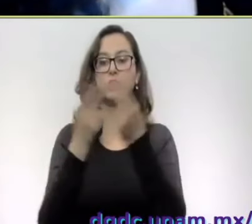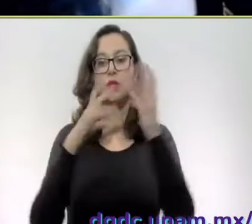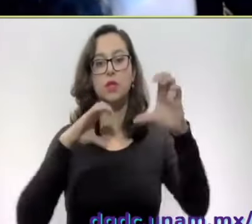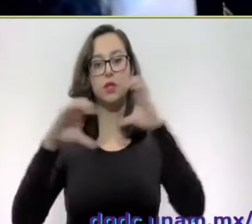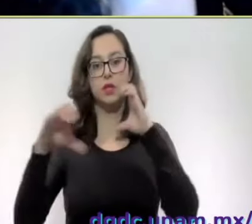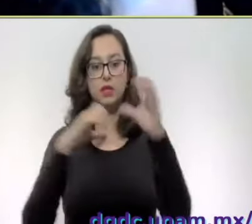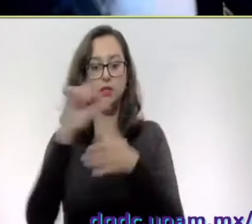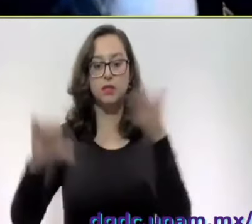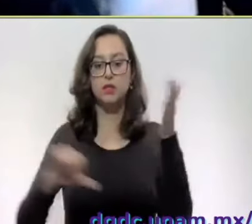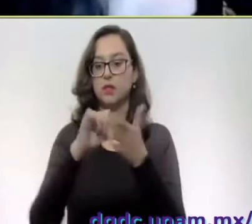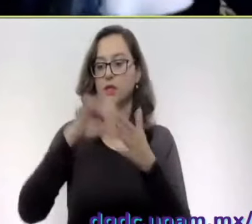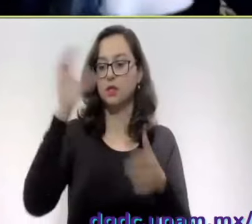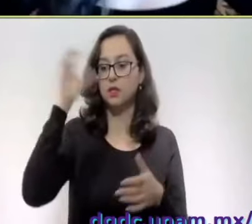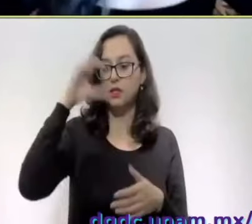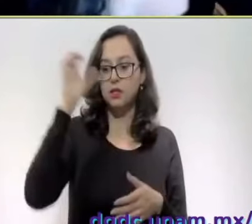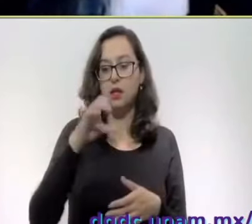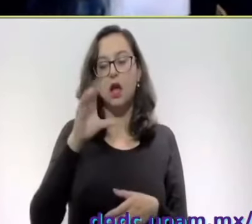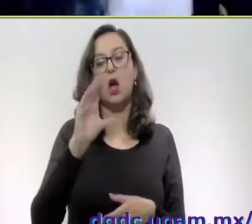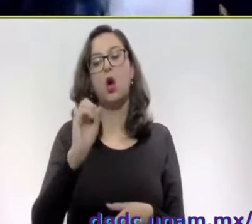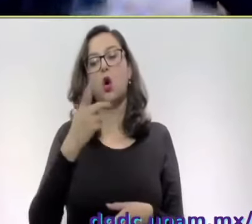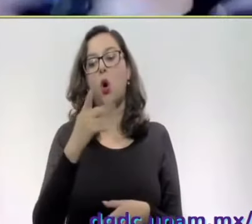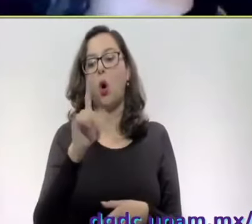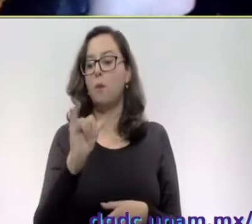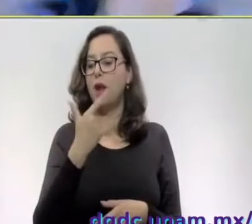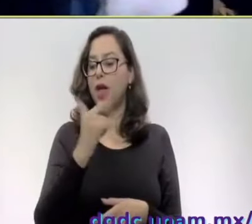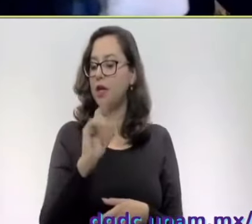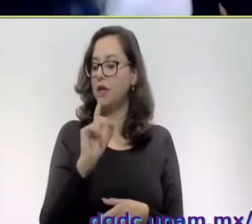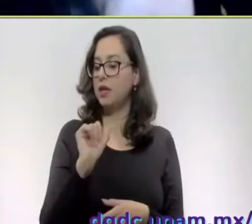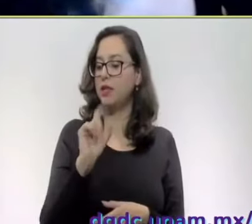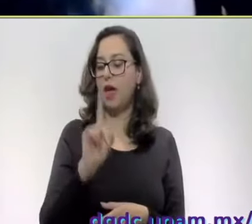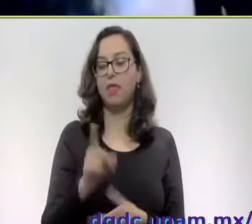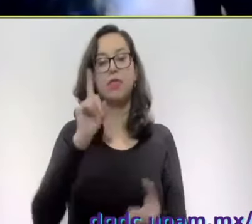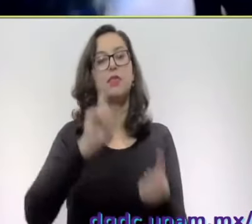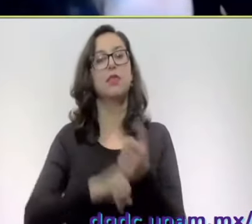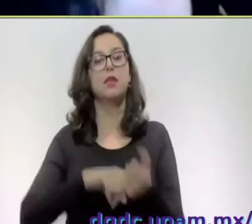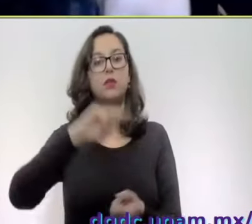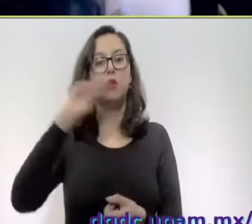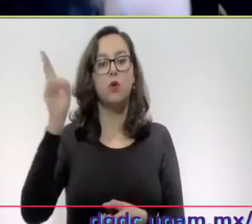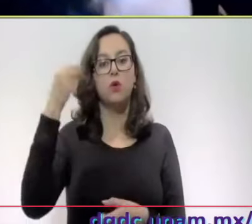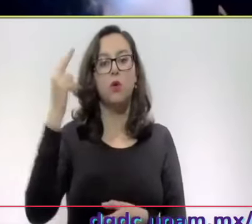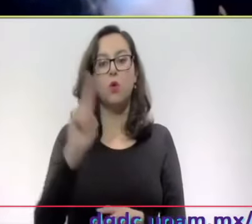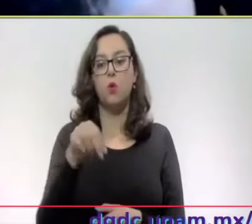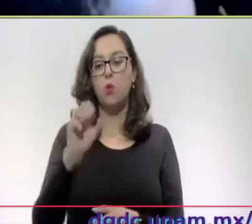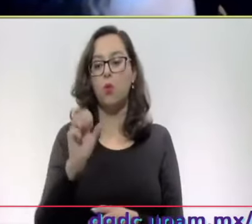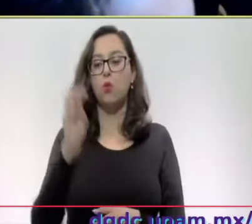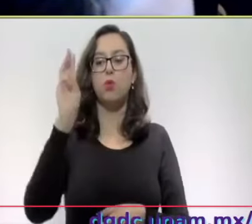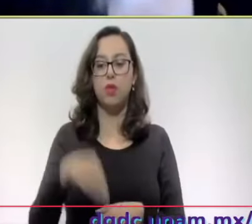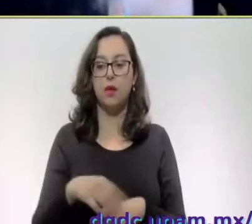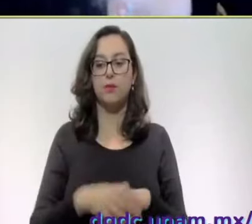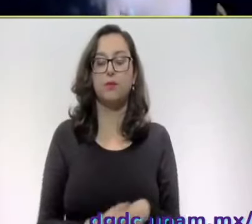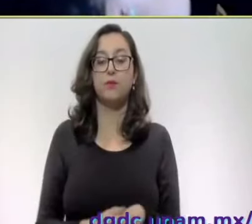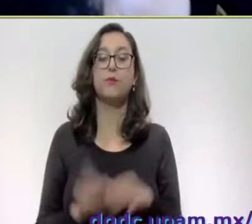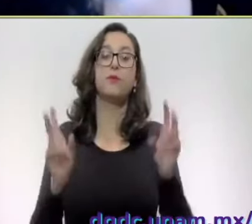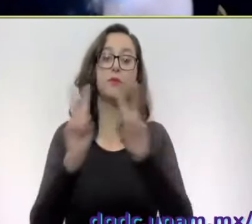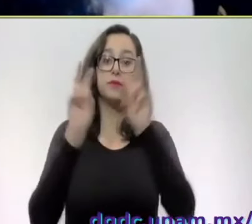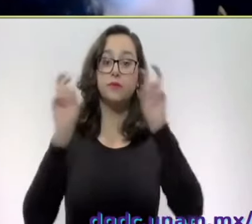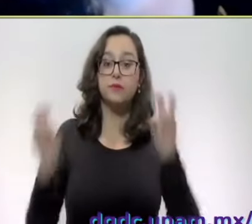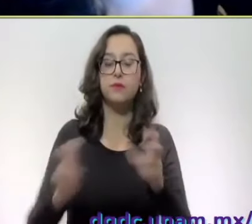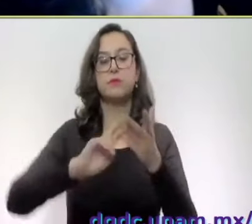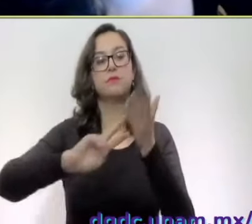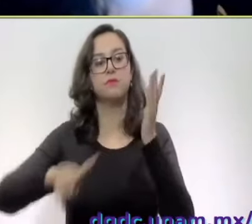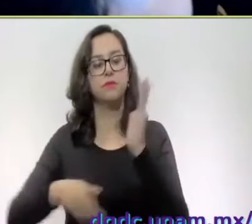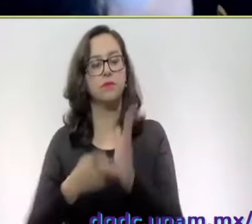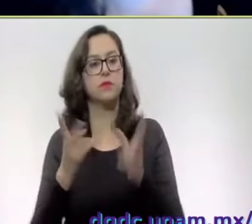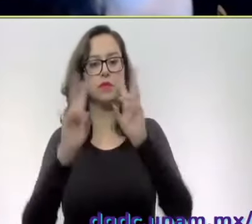de la Complejidad de la UNAM. Y pues les doy esta bienvenida al ciclo Redescubramos las Ciencias y las